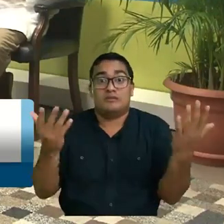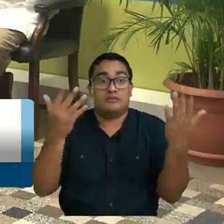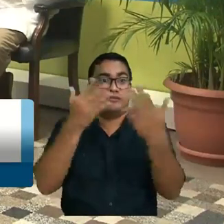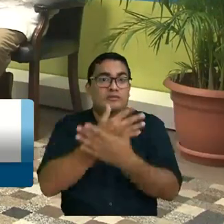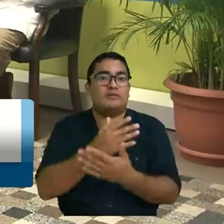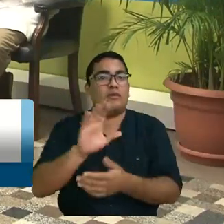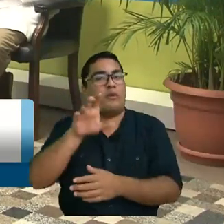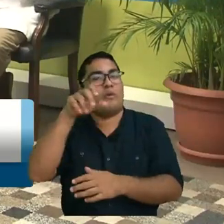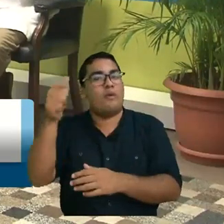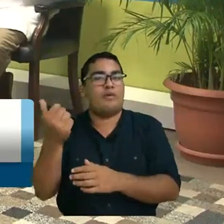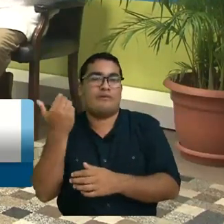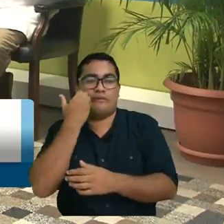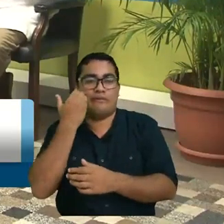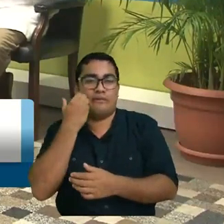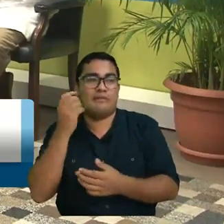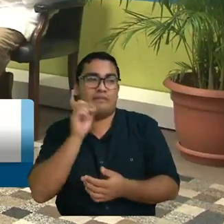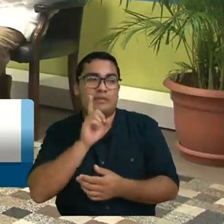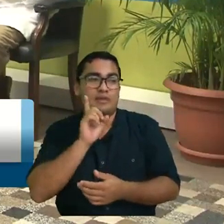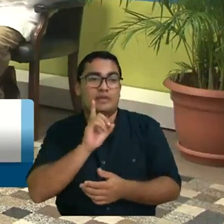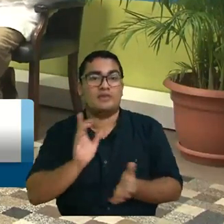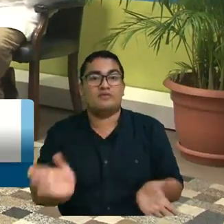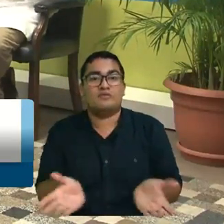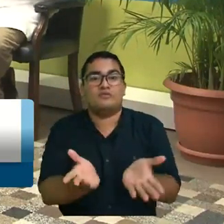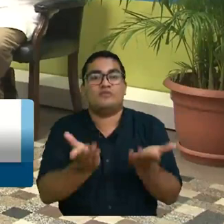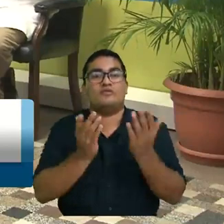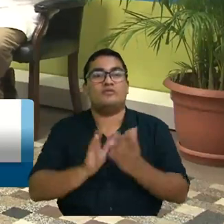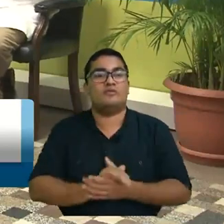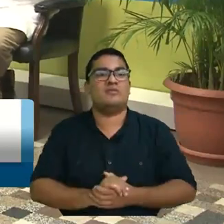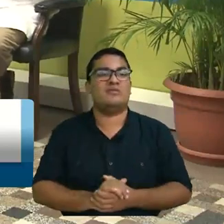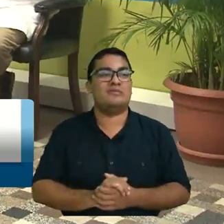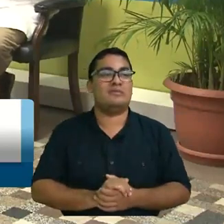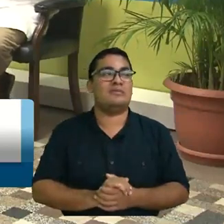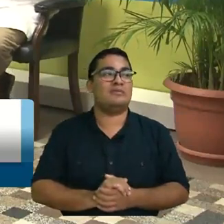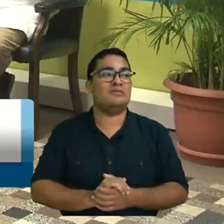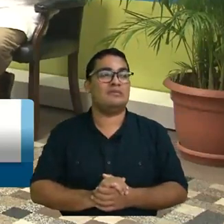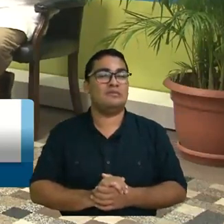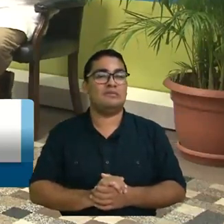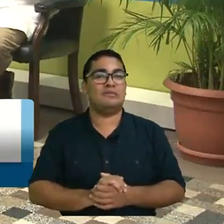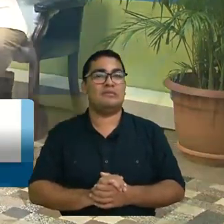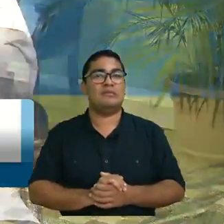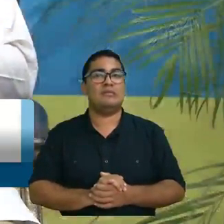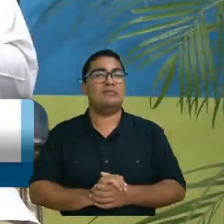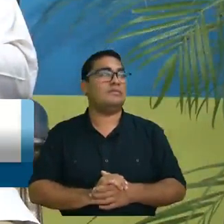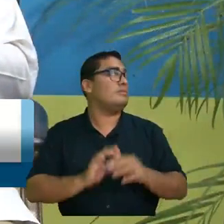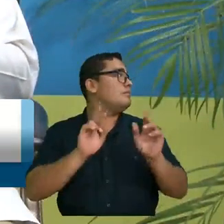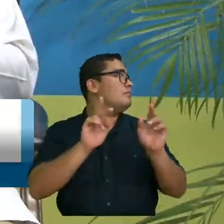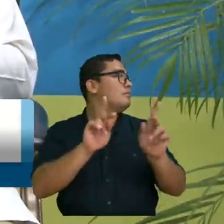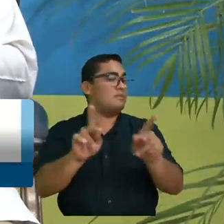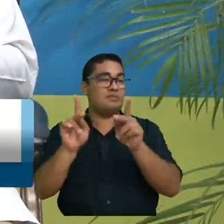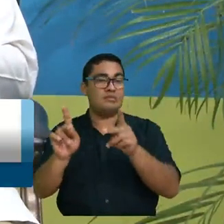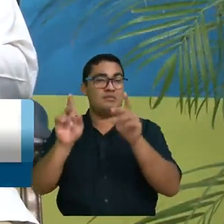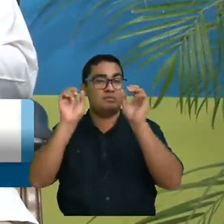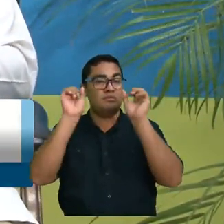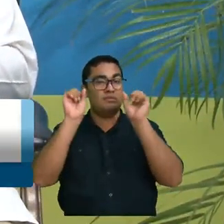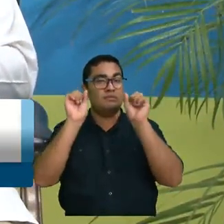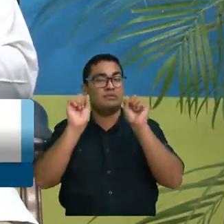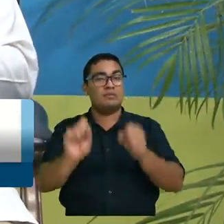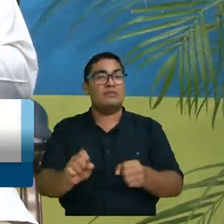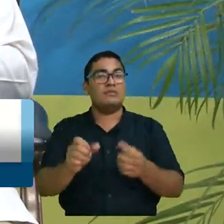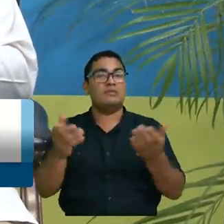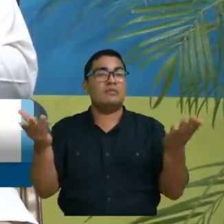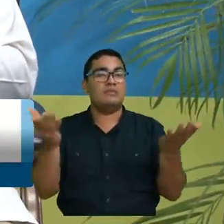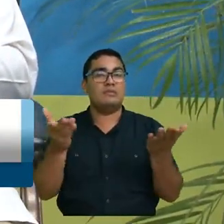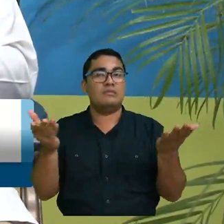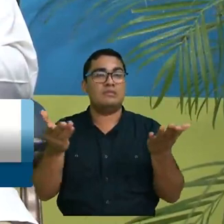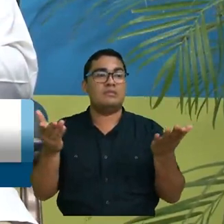otras enfermedades? Sí. Por ejemplo, la gente puede tener los síntomas, y es por eso